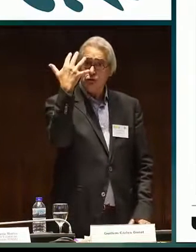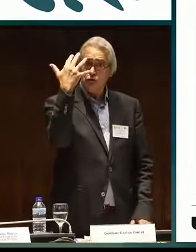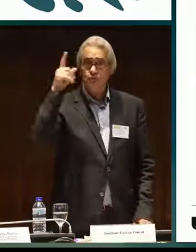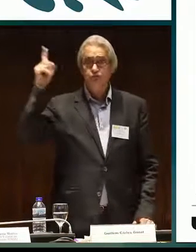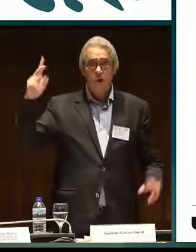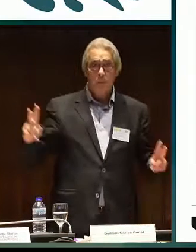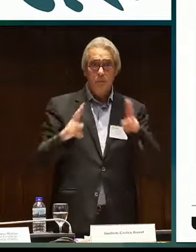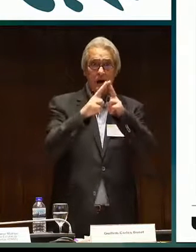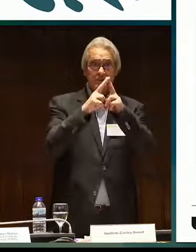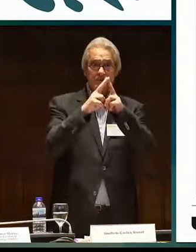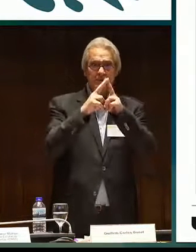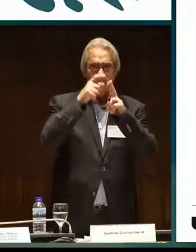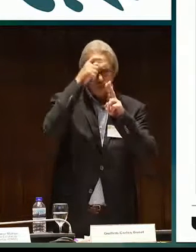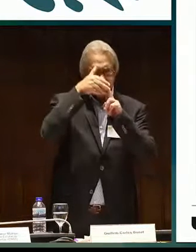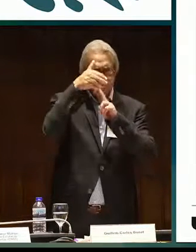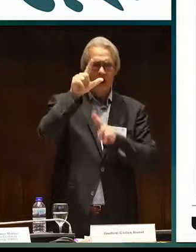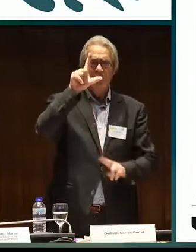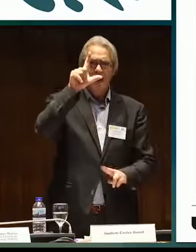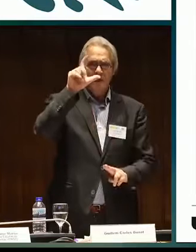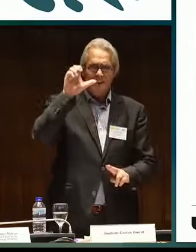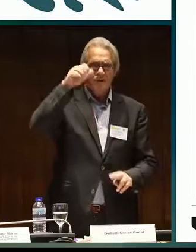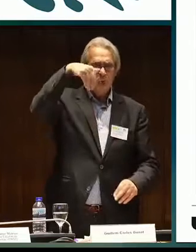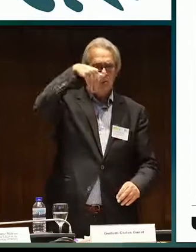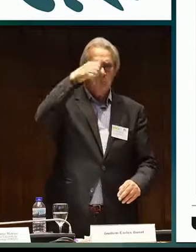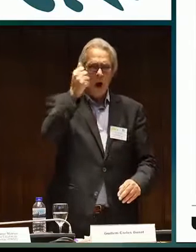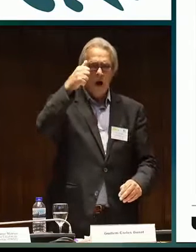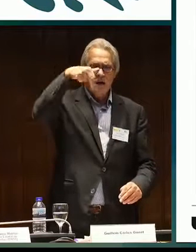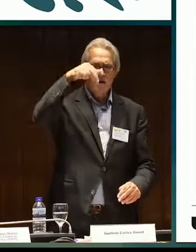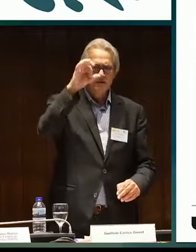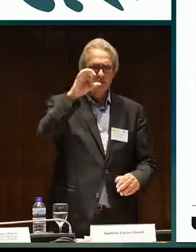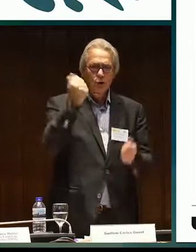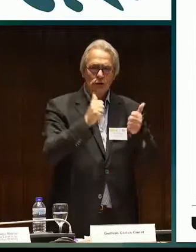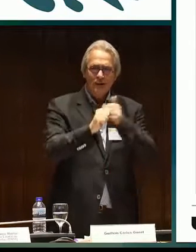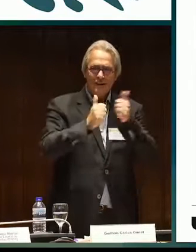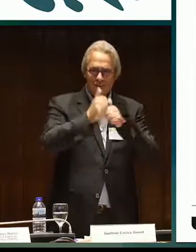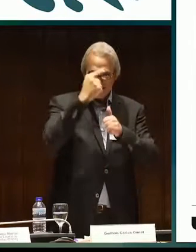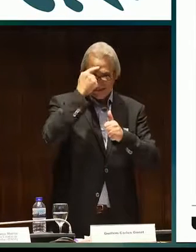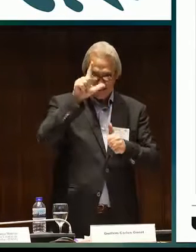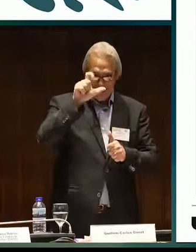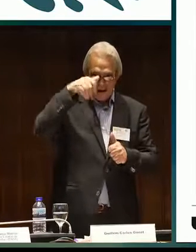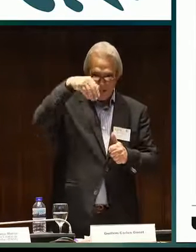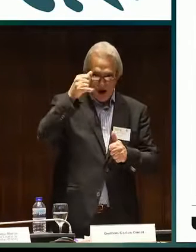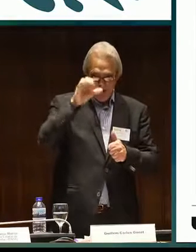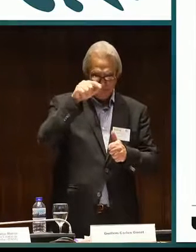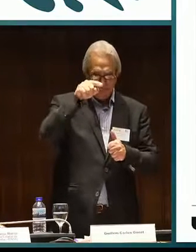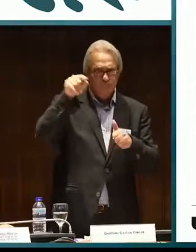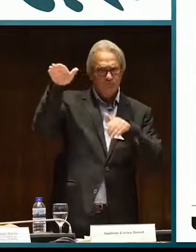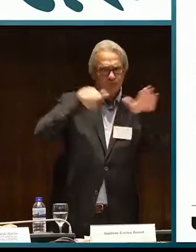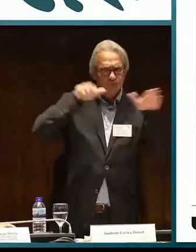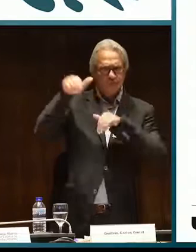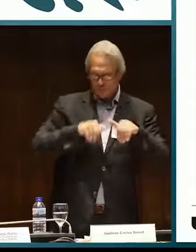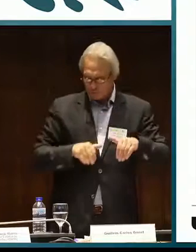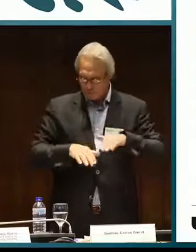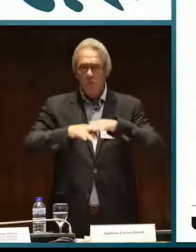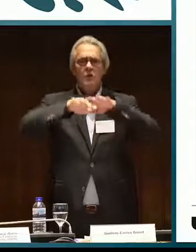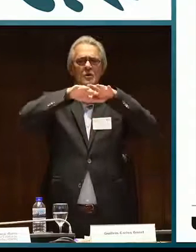esta programación diaria fuese accesible para personas sordas. Esto sucedió hace 5 años. En París, en